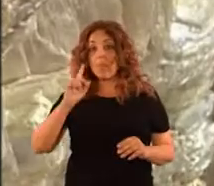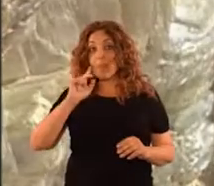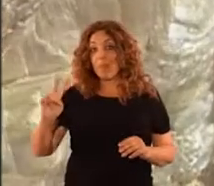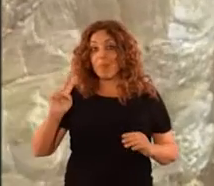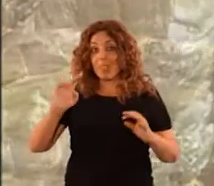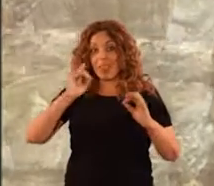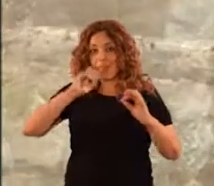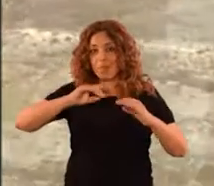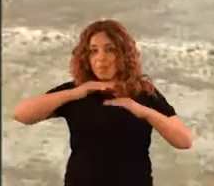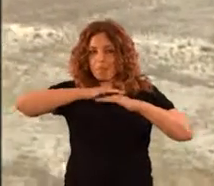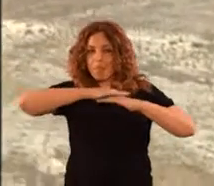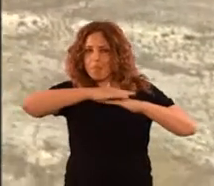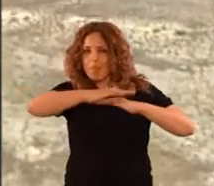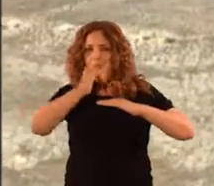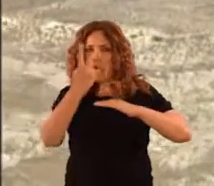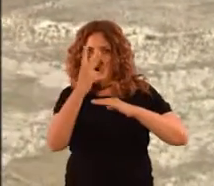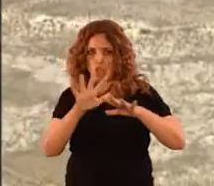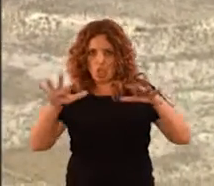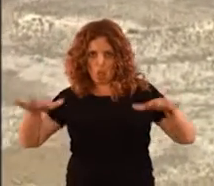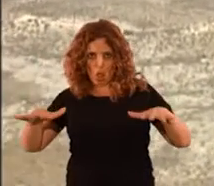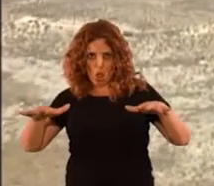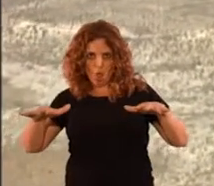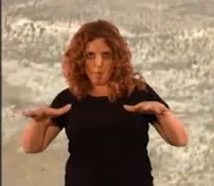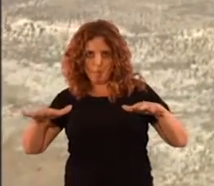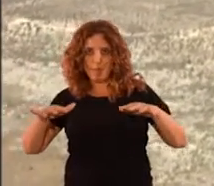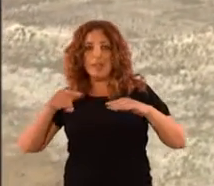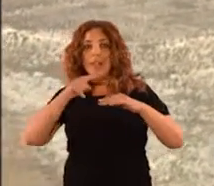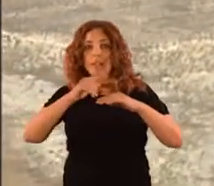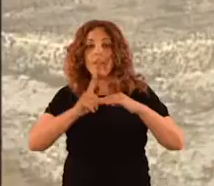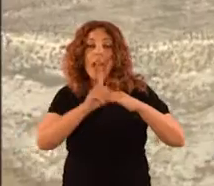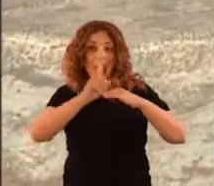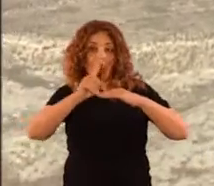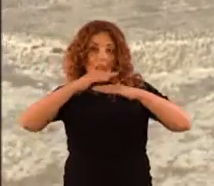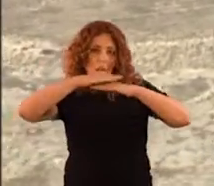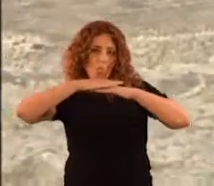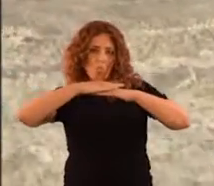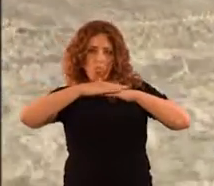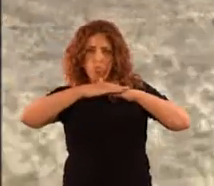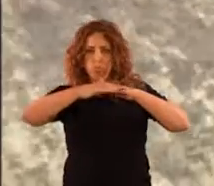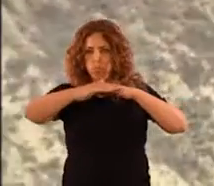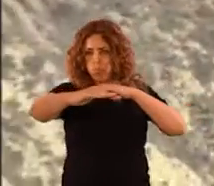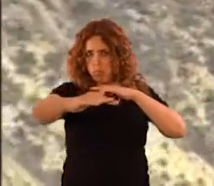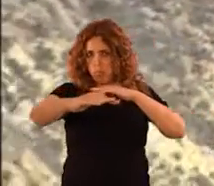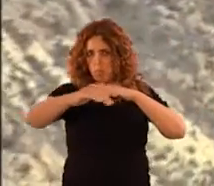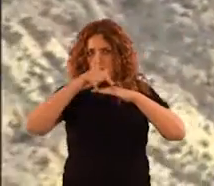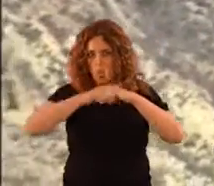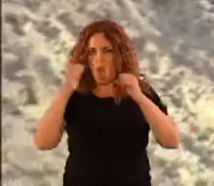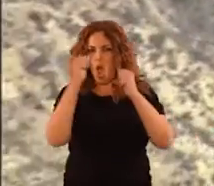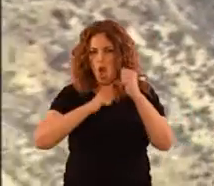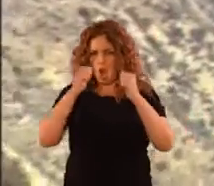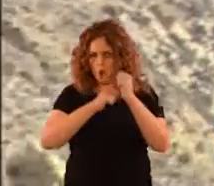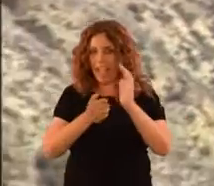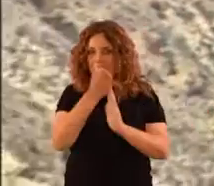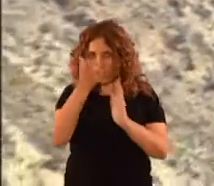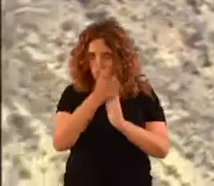En el paisaje exterior se definen dos grandes unidades. La planicie superior, modelada sobre